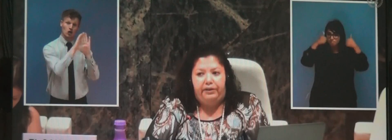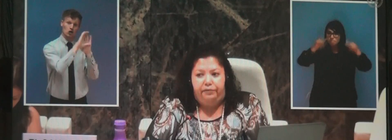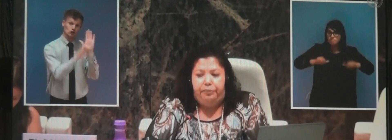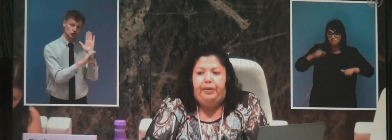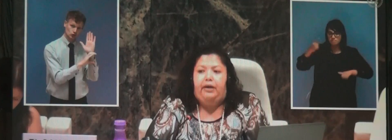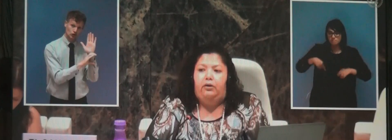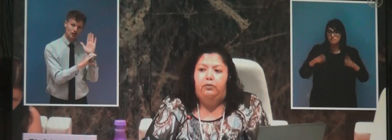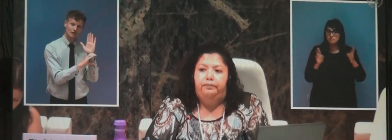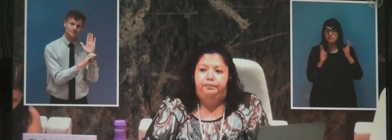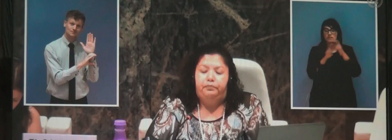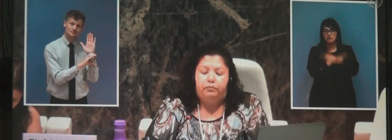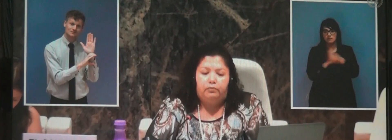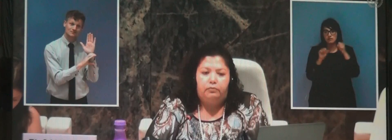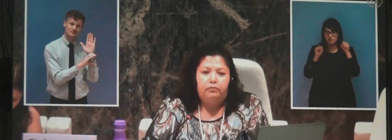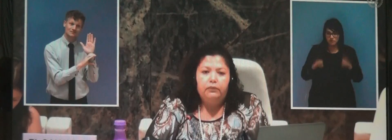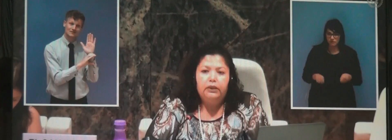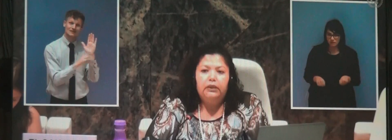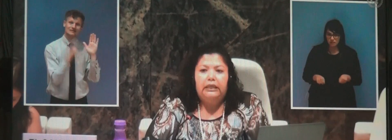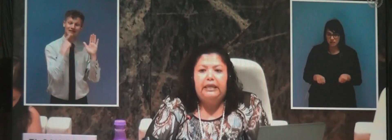poder reformarlo.